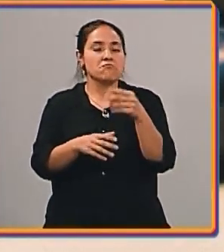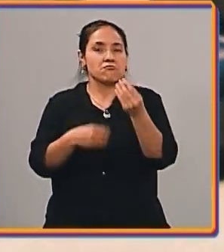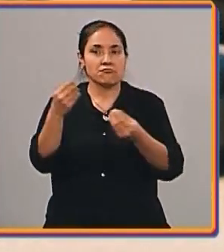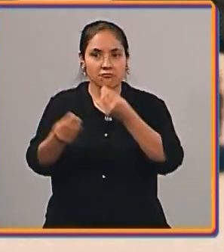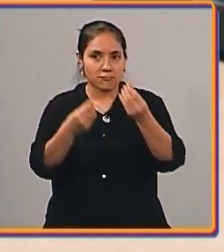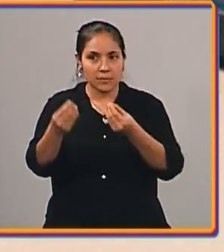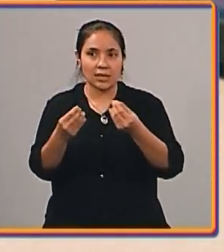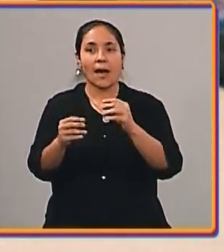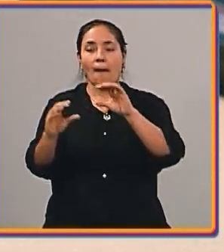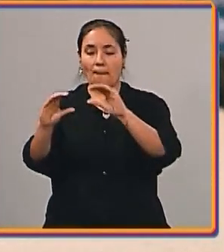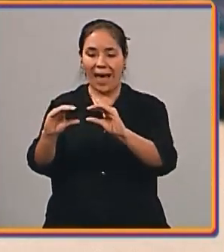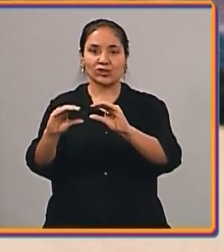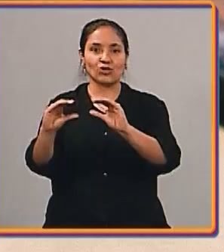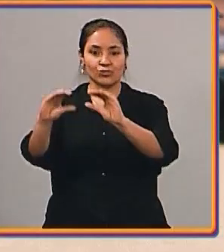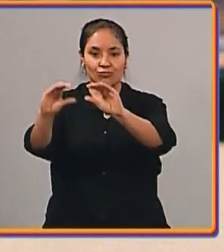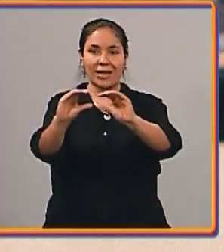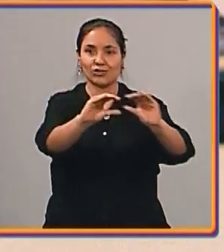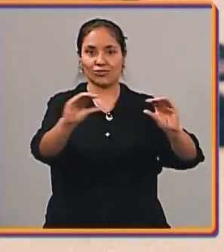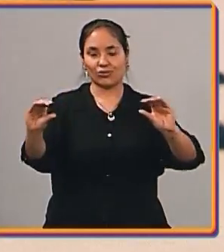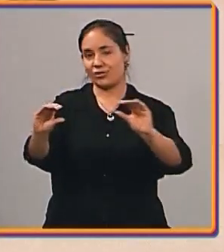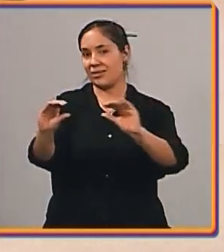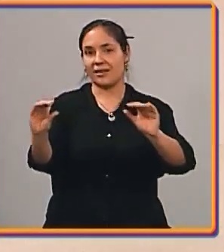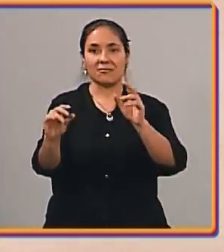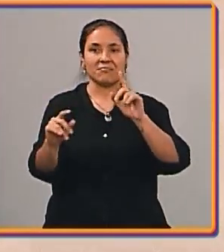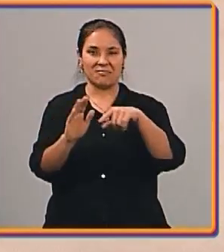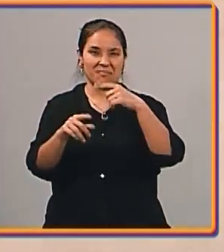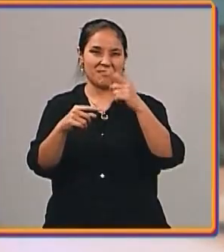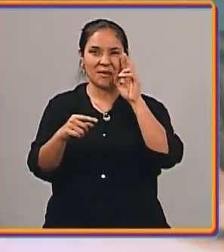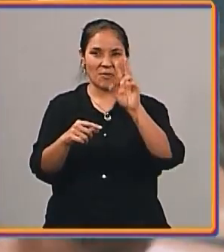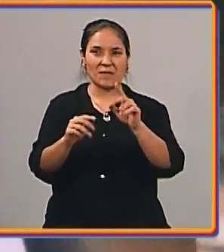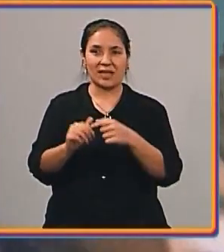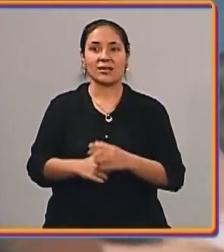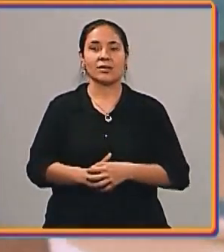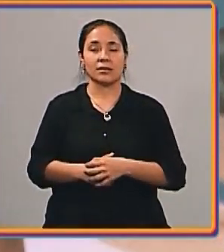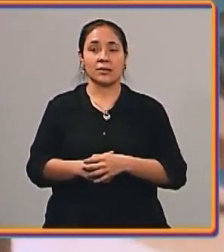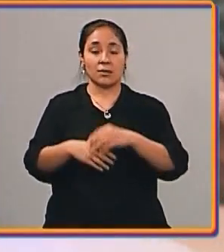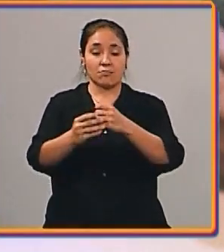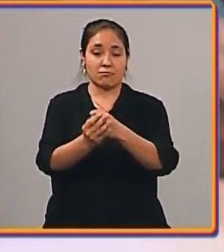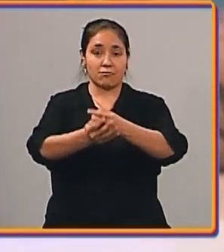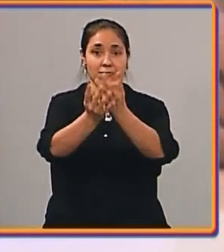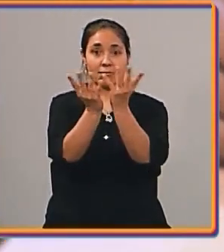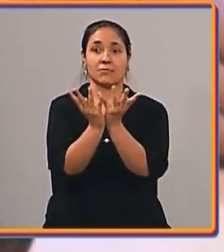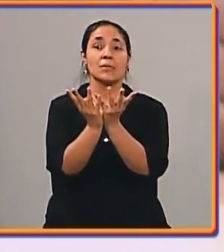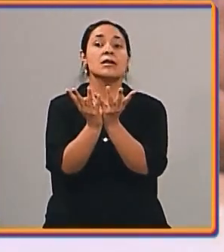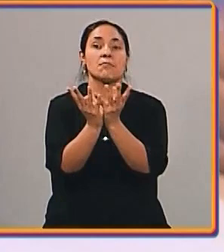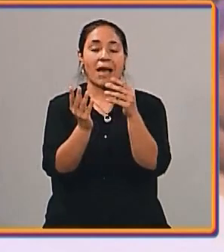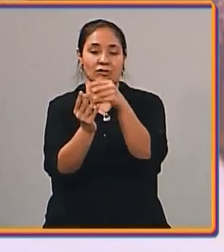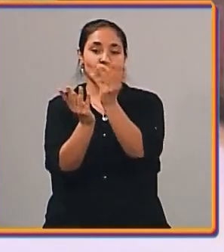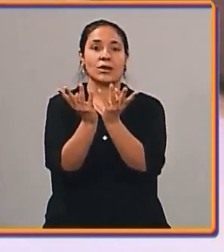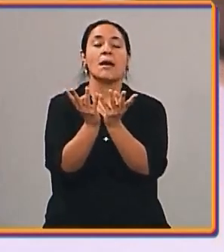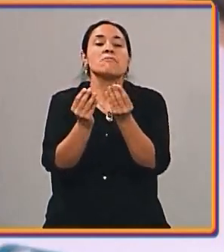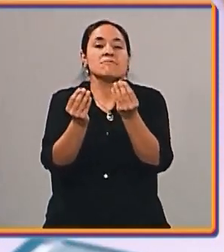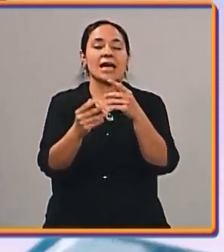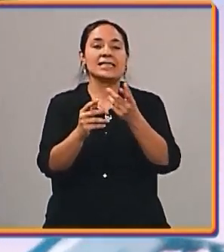Mecánica en la cual tenemos que armar mazos de cartas que tanto hemos visto en títulos posteriores. En Dominion deberemos construir un